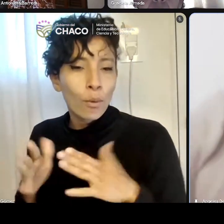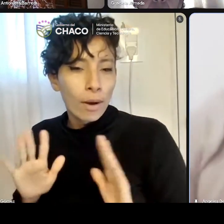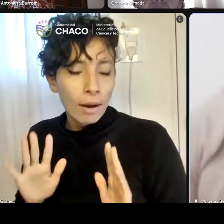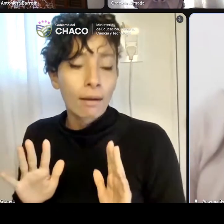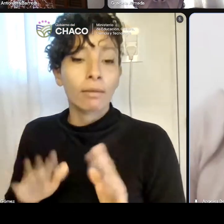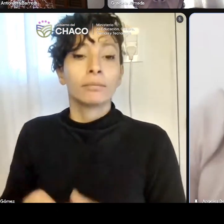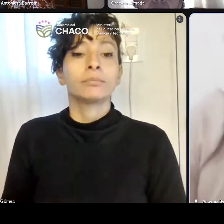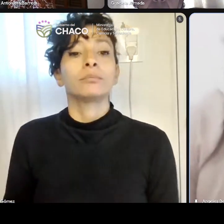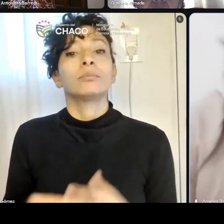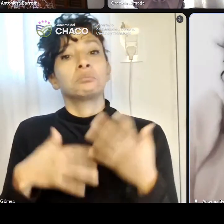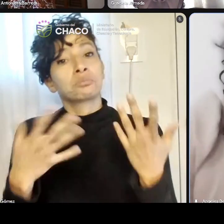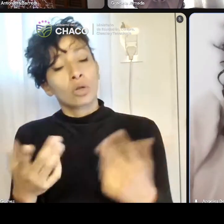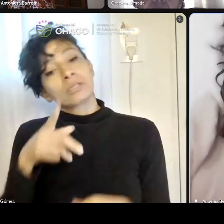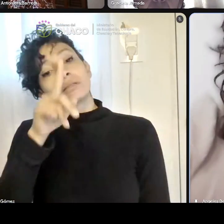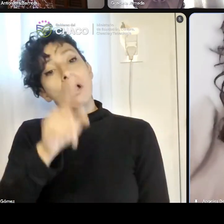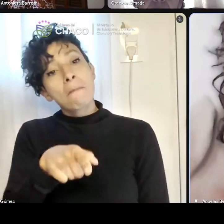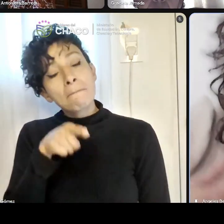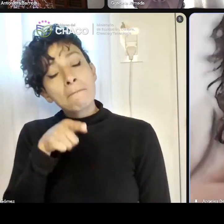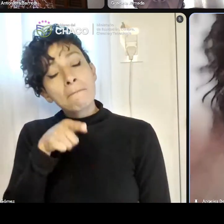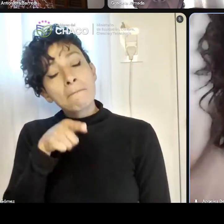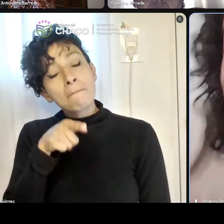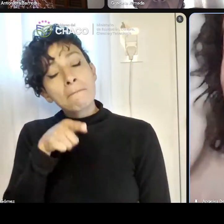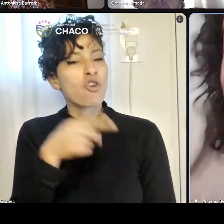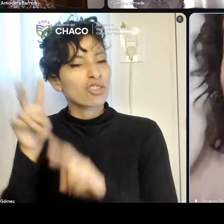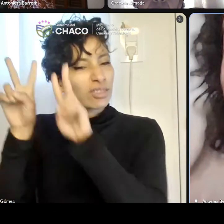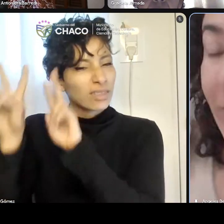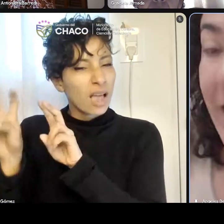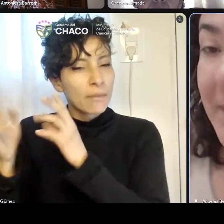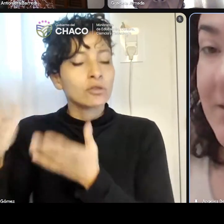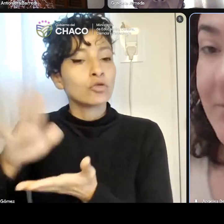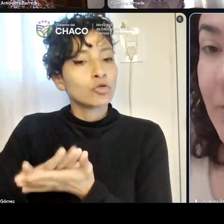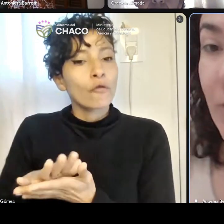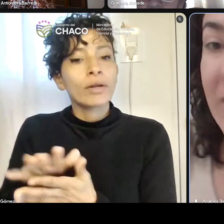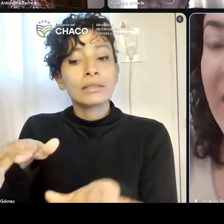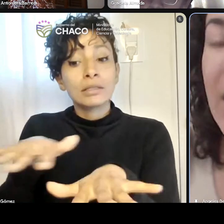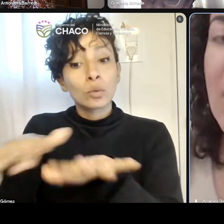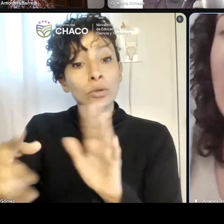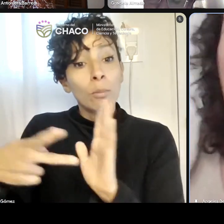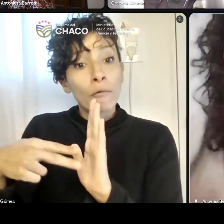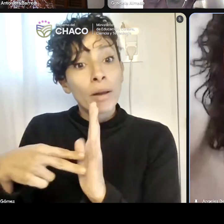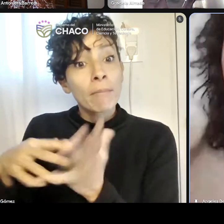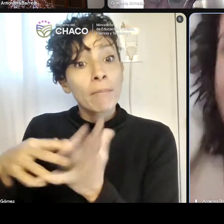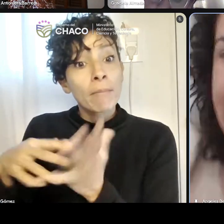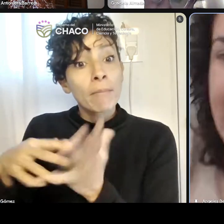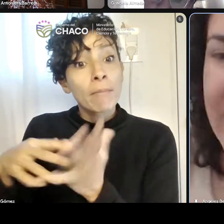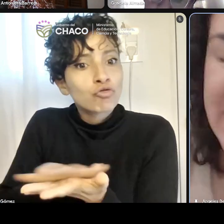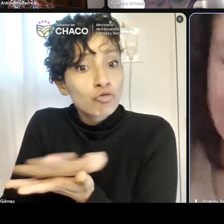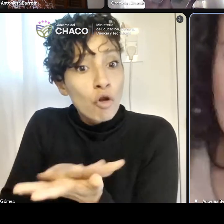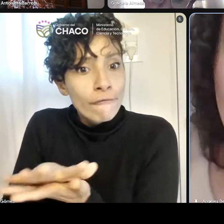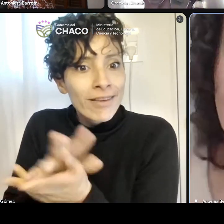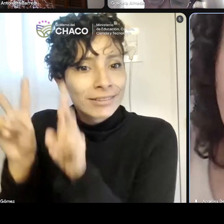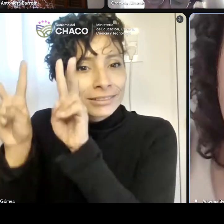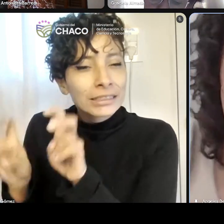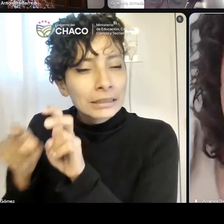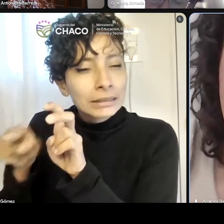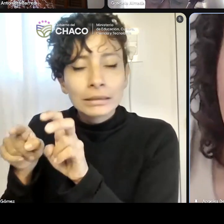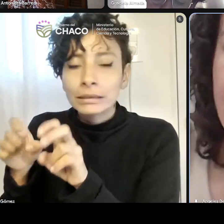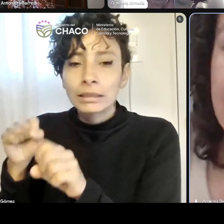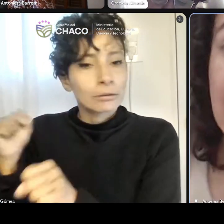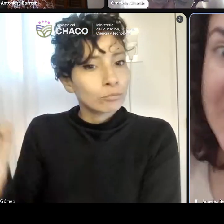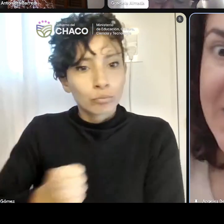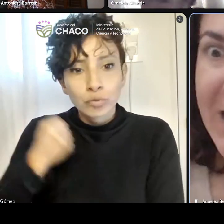como nombrábamos anteriormente, de esta la capacidad de resolver problemas, ¿no? ¿Qué es lo que uno hace en esas